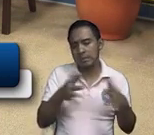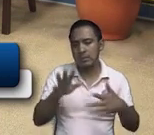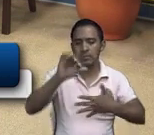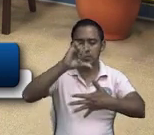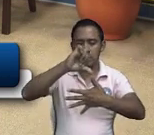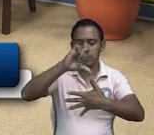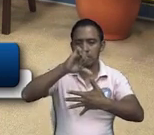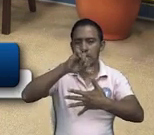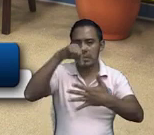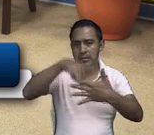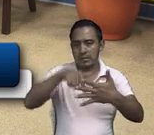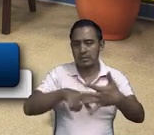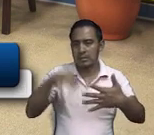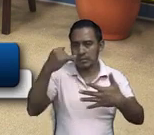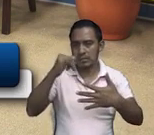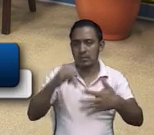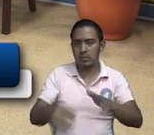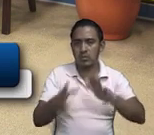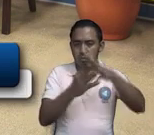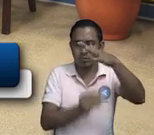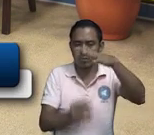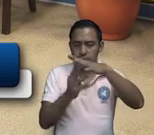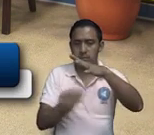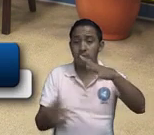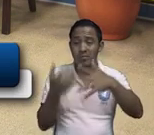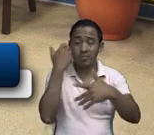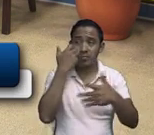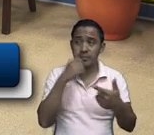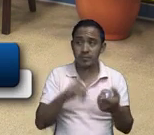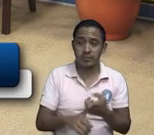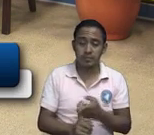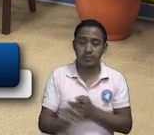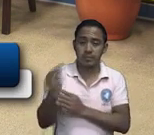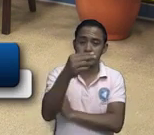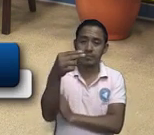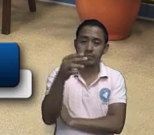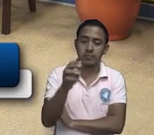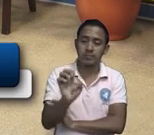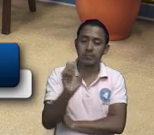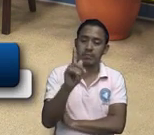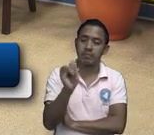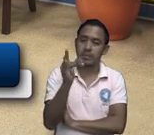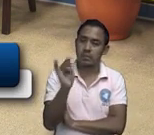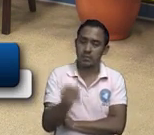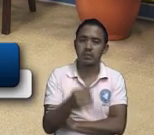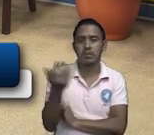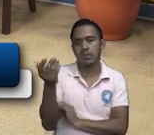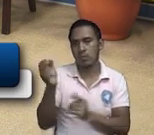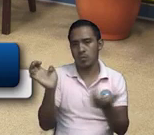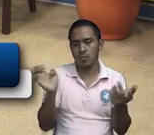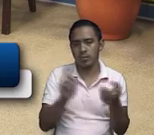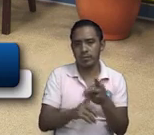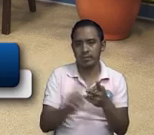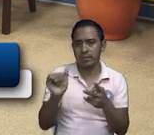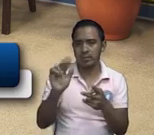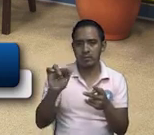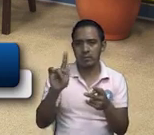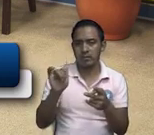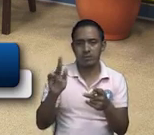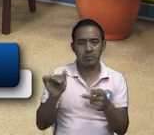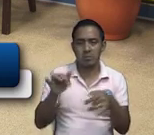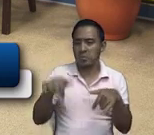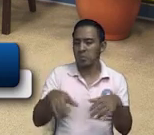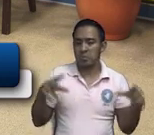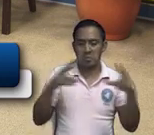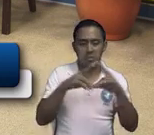Sudamérica, sí, ellos transmiten enfermedades como el hantavirus. Pero aquí en Nicaragua no se ha visto